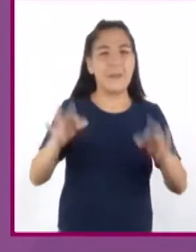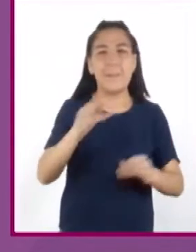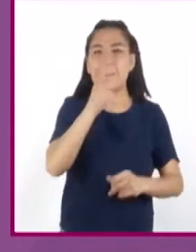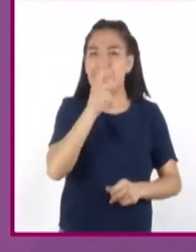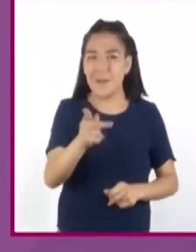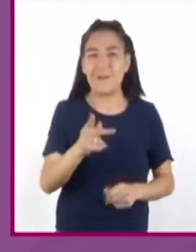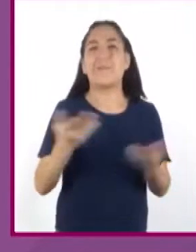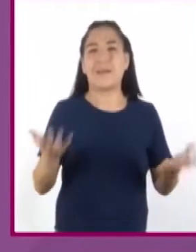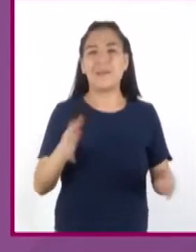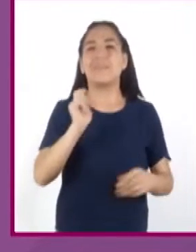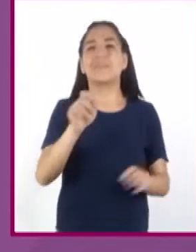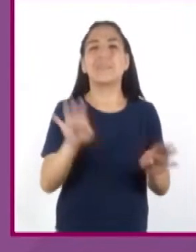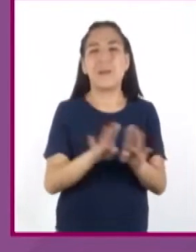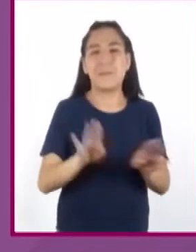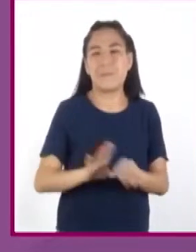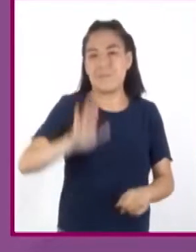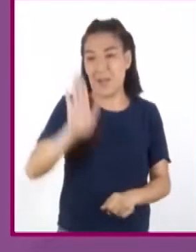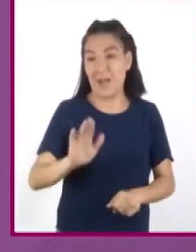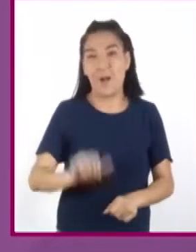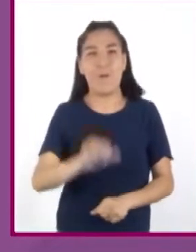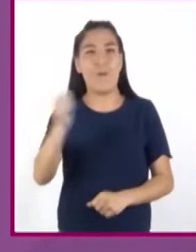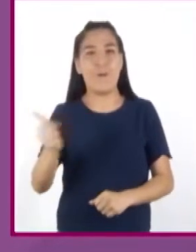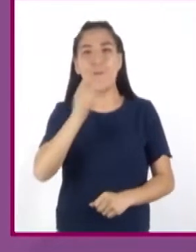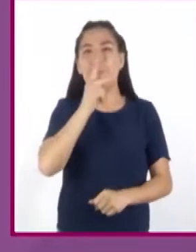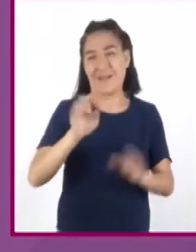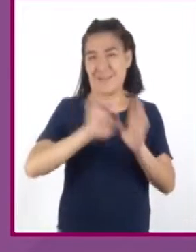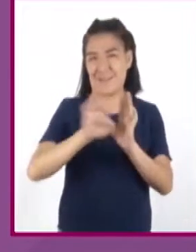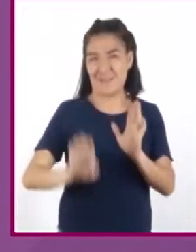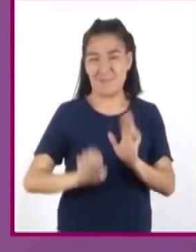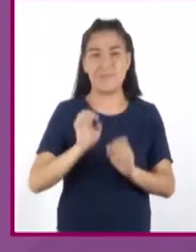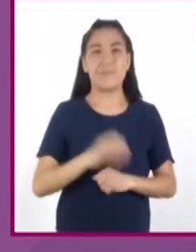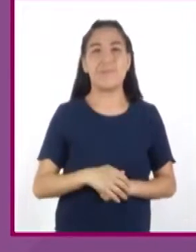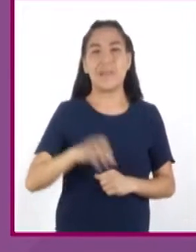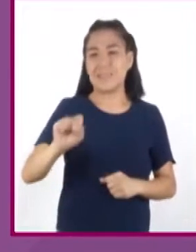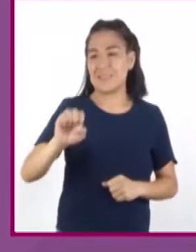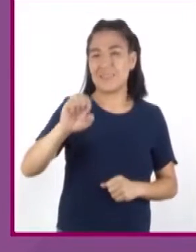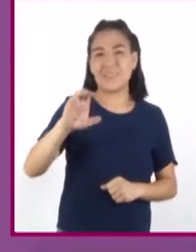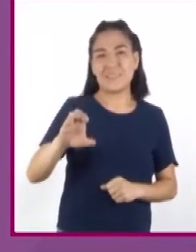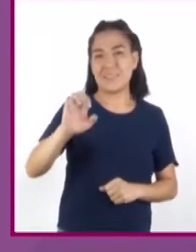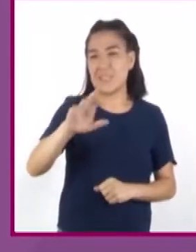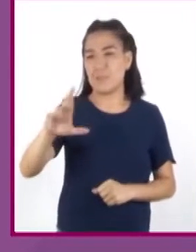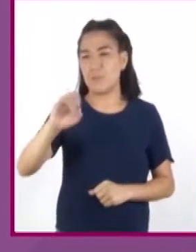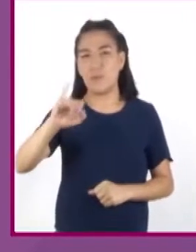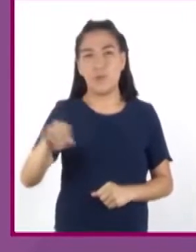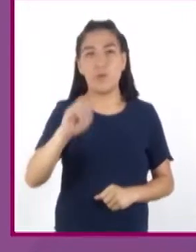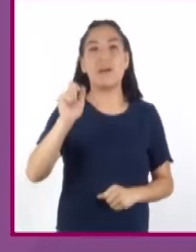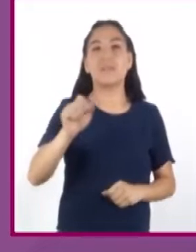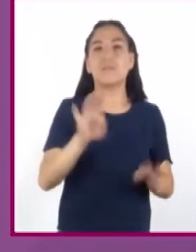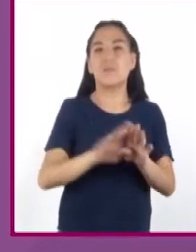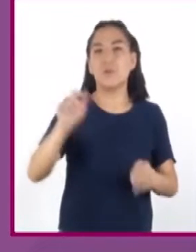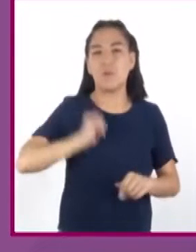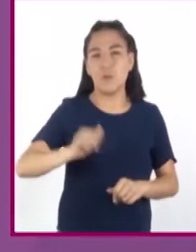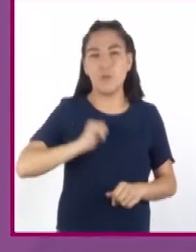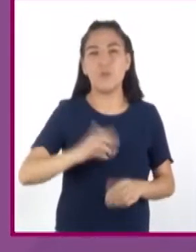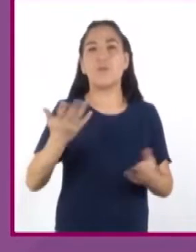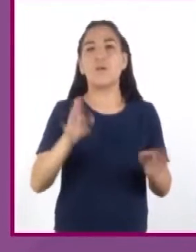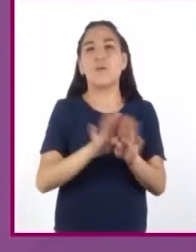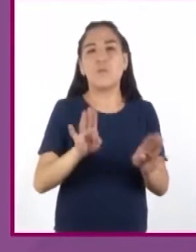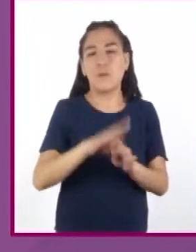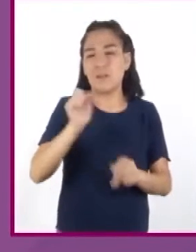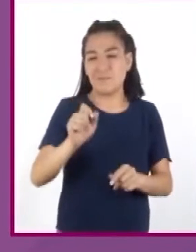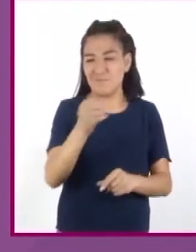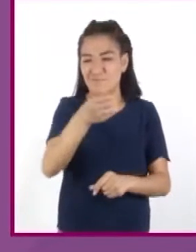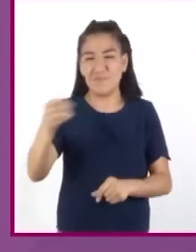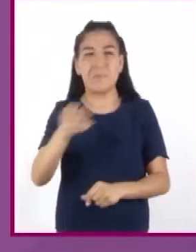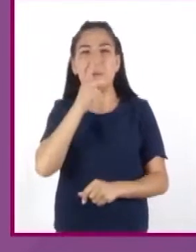analogía, es decir, por semejanza a otras palabras. Por ejemplo, cerrojo originalmente era berrojo, pero cambió a cerrojo por una analogía